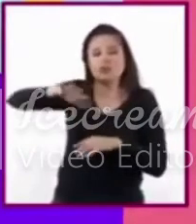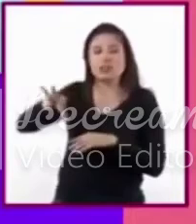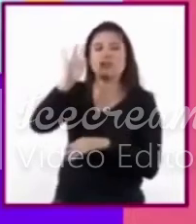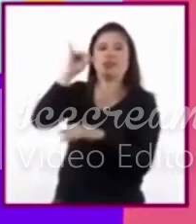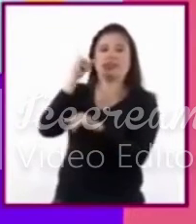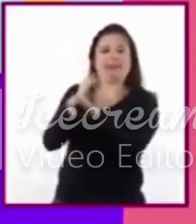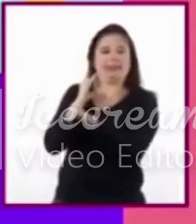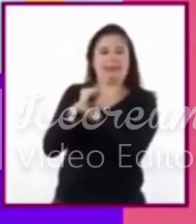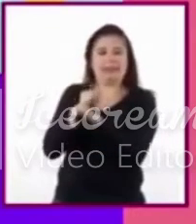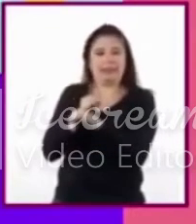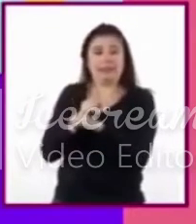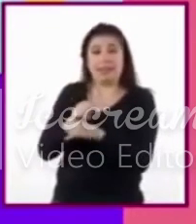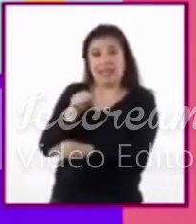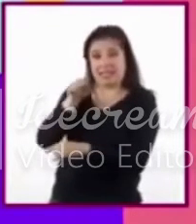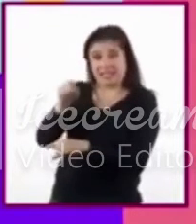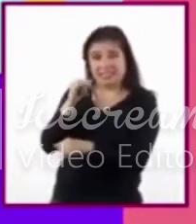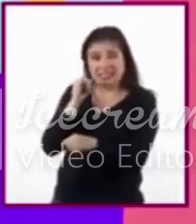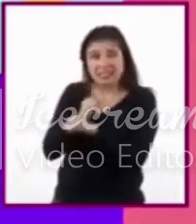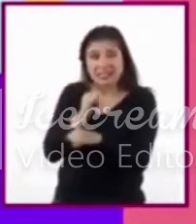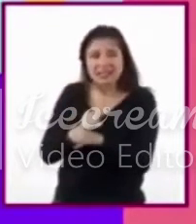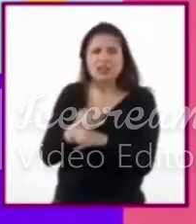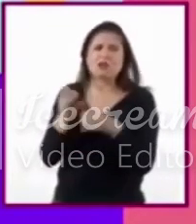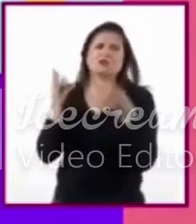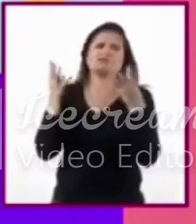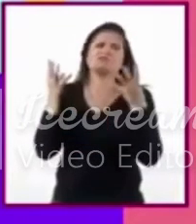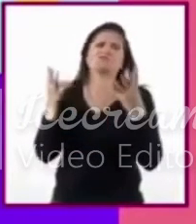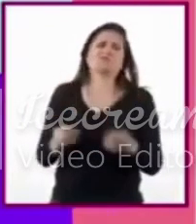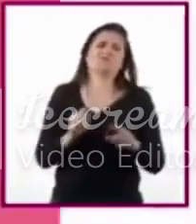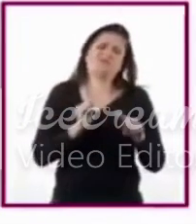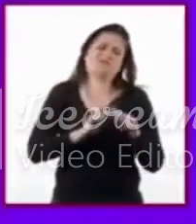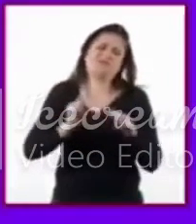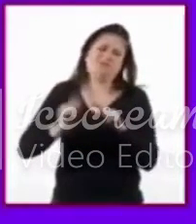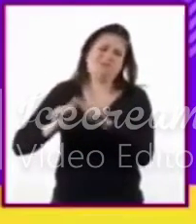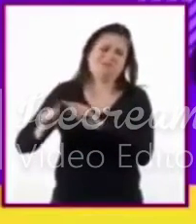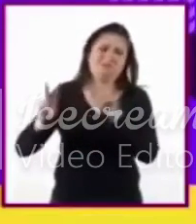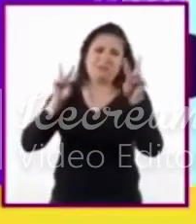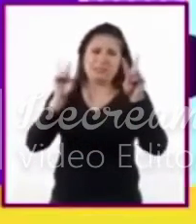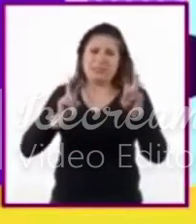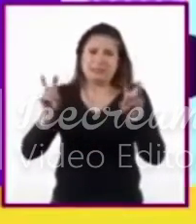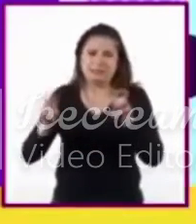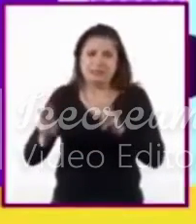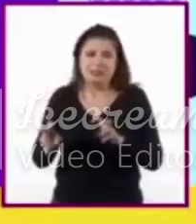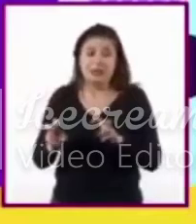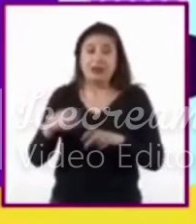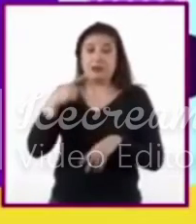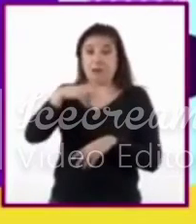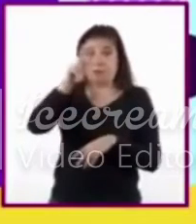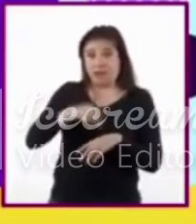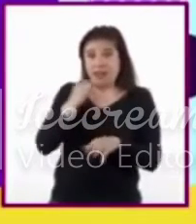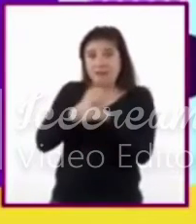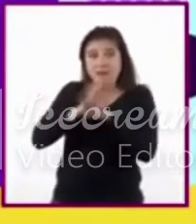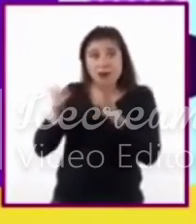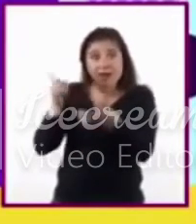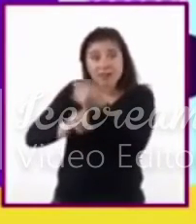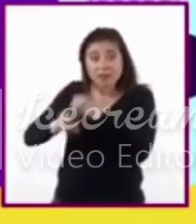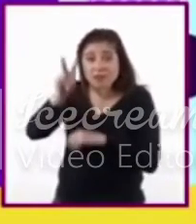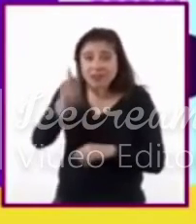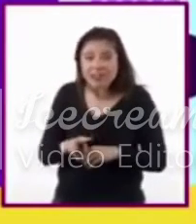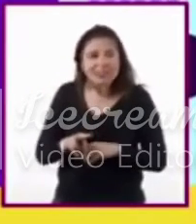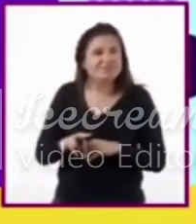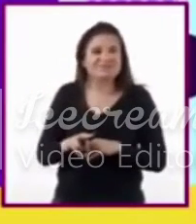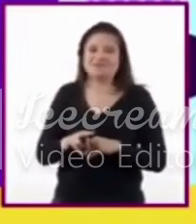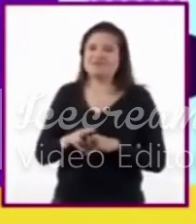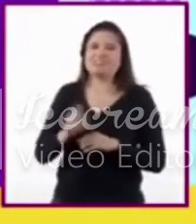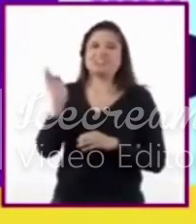Internet, ya que allí hay datos sobre cualquier tema, pero no toda la información que encuentras es verídica, actual